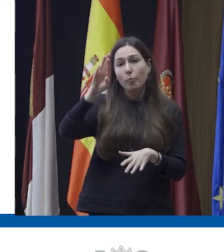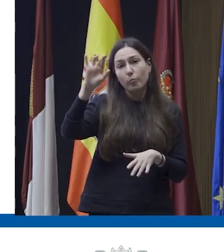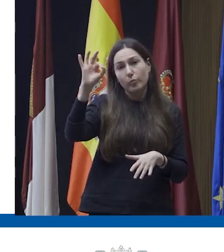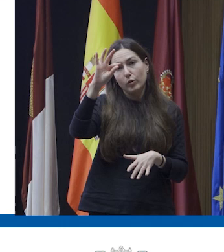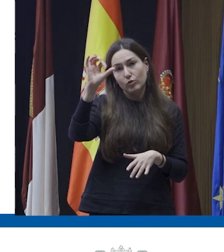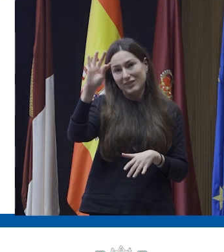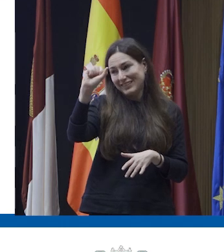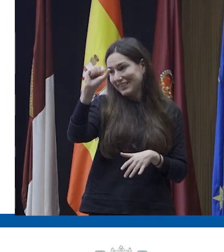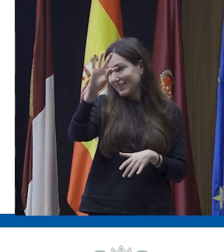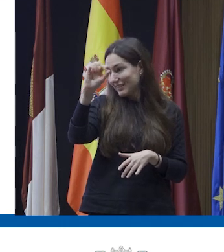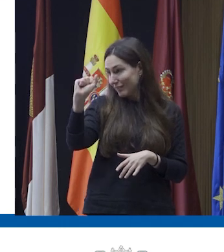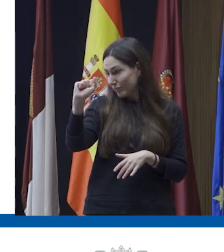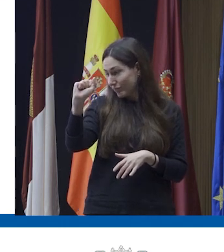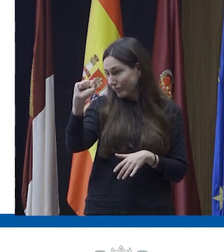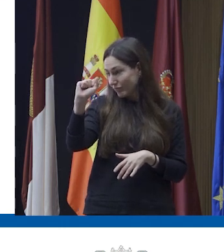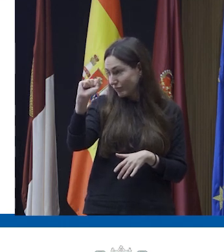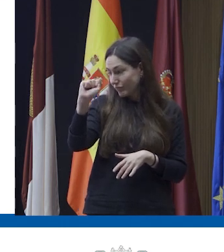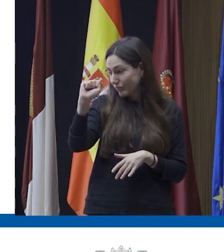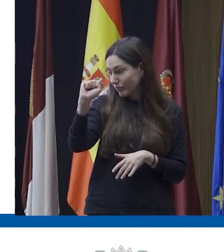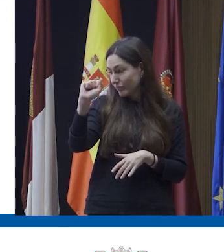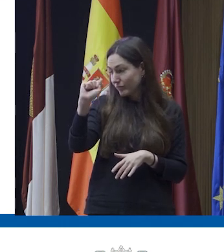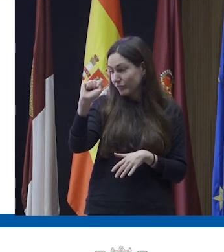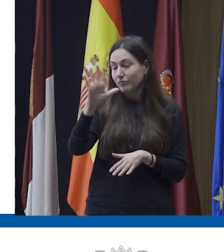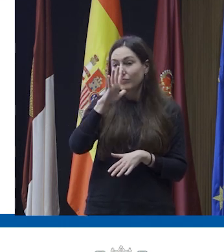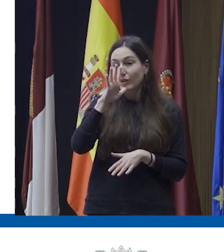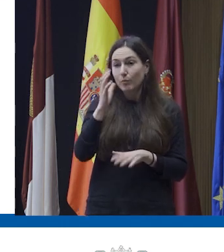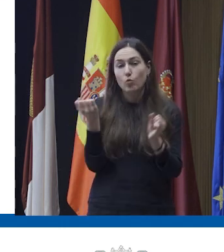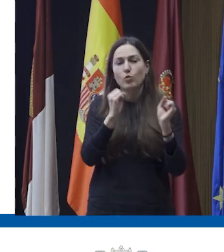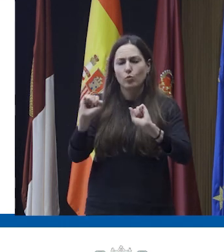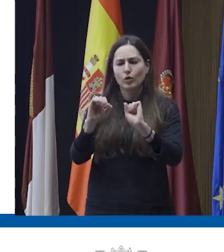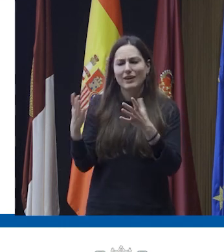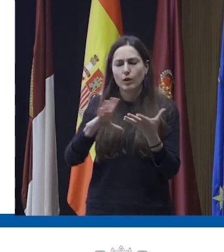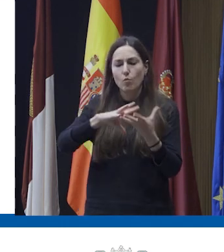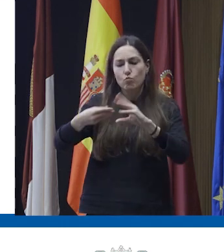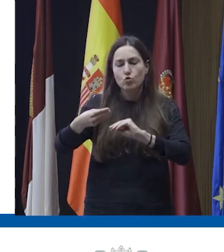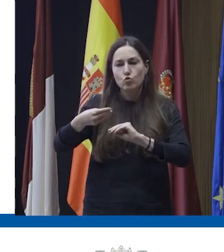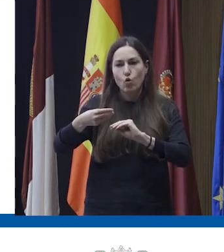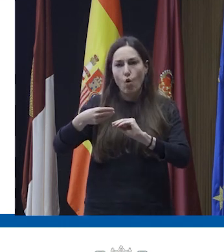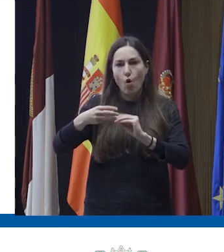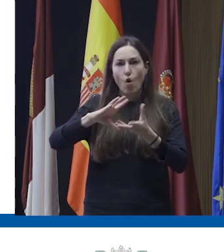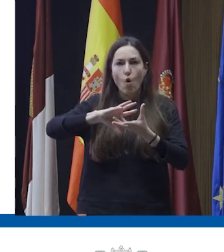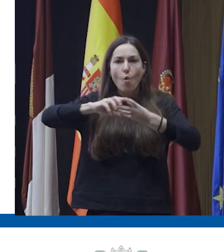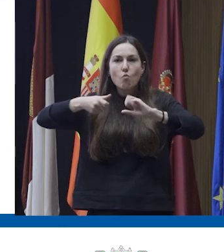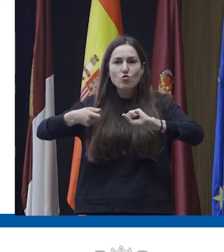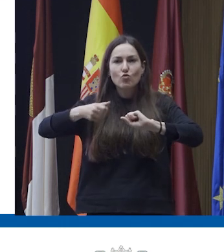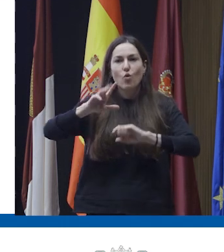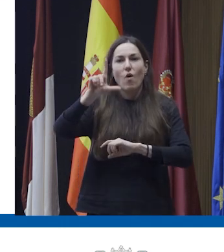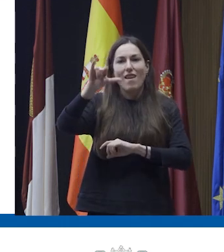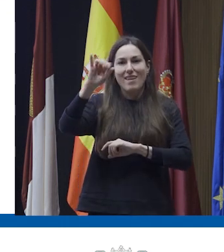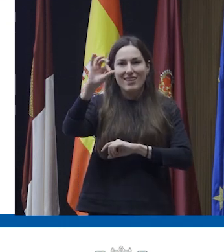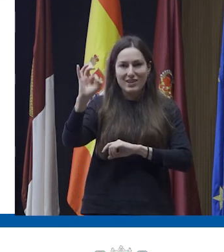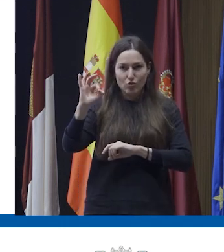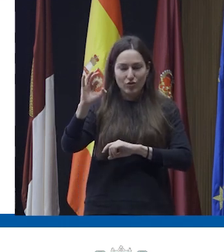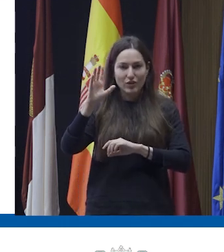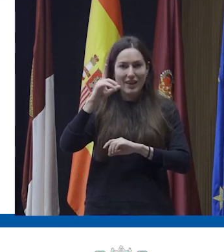fundamentalmente los de la próstata. ¿Por qué? Porque bloquean el músculo liso y entonces hace que no se dilate la pupila. Entonces